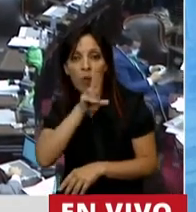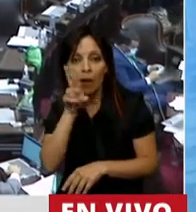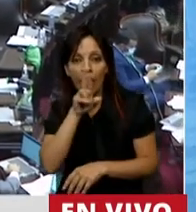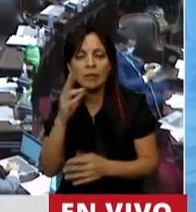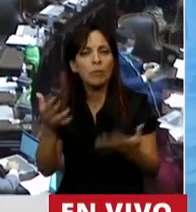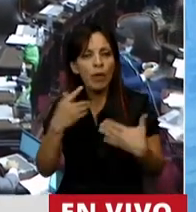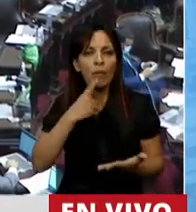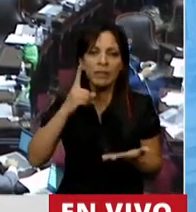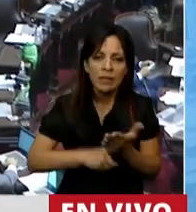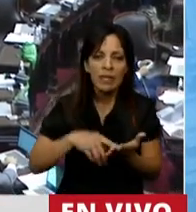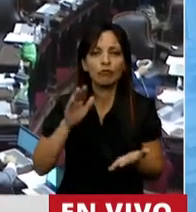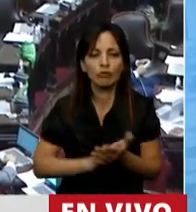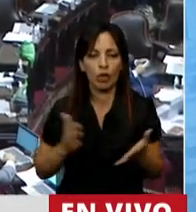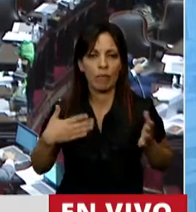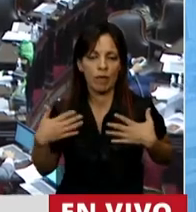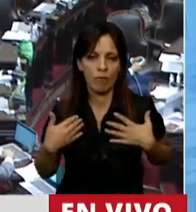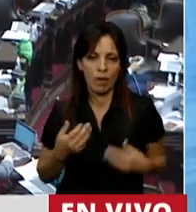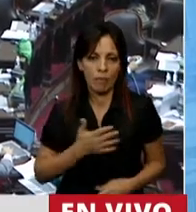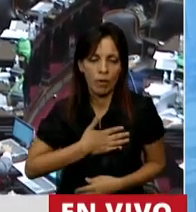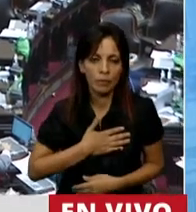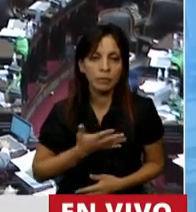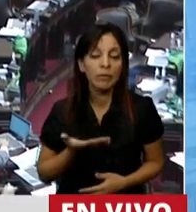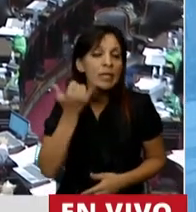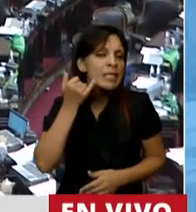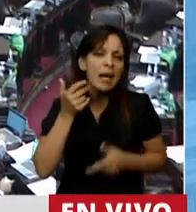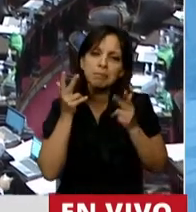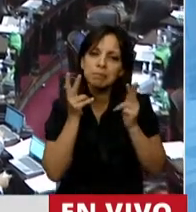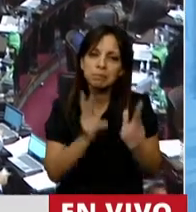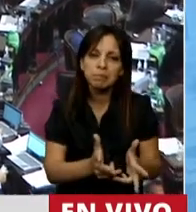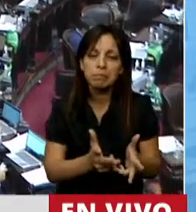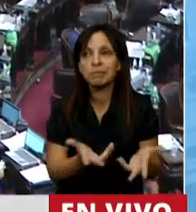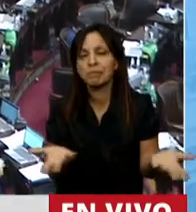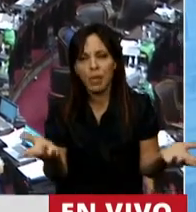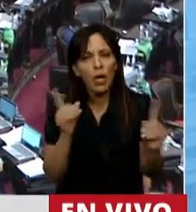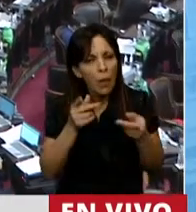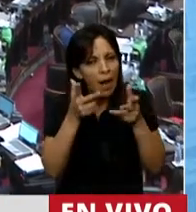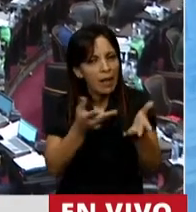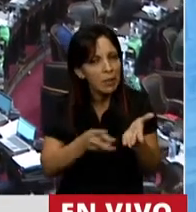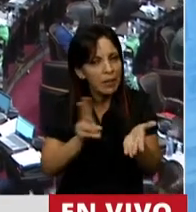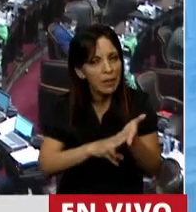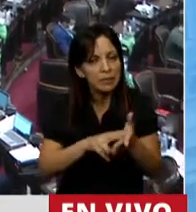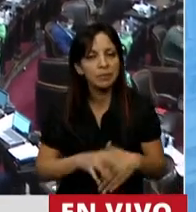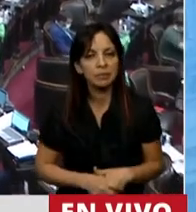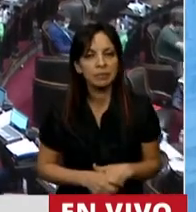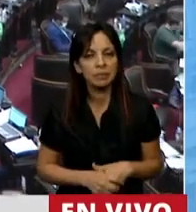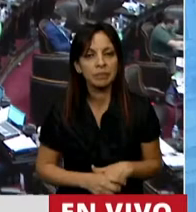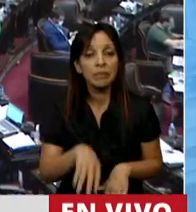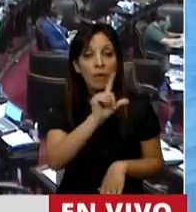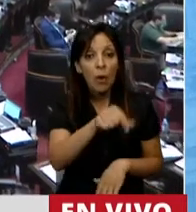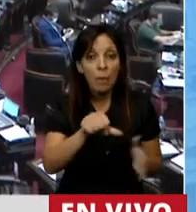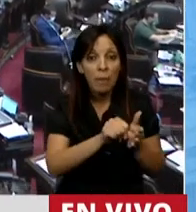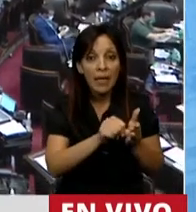podamos decidir sobre nuestros cuerpos. Y ya se dijo, pero lo recuerdo, en un país más